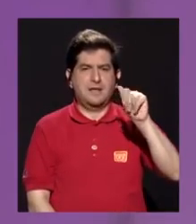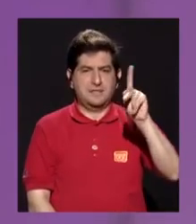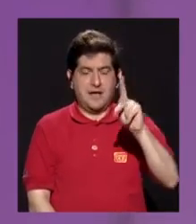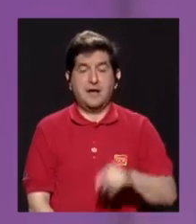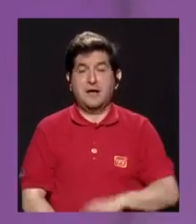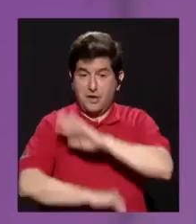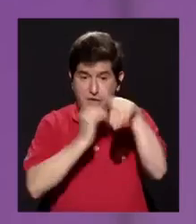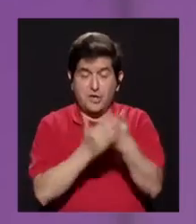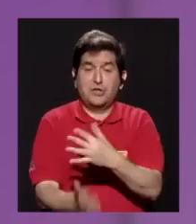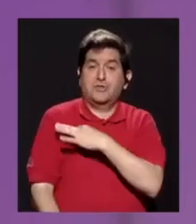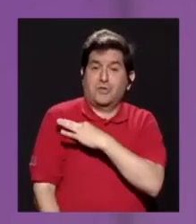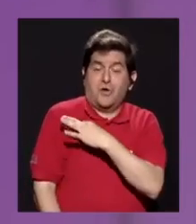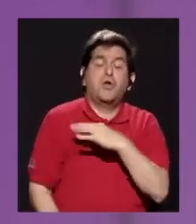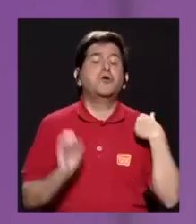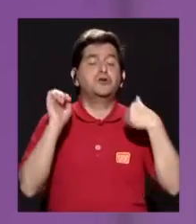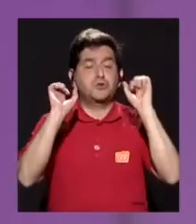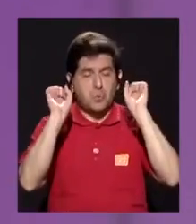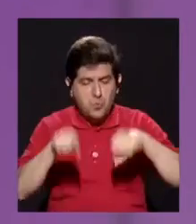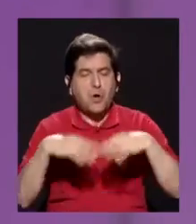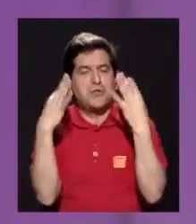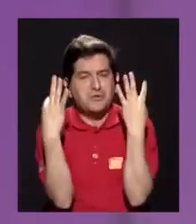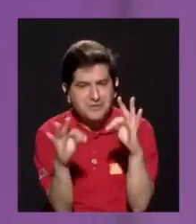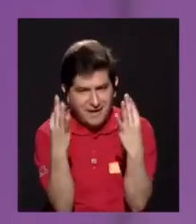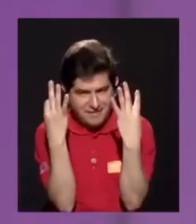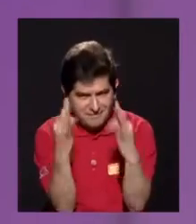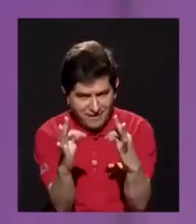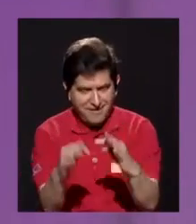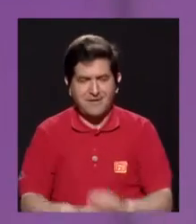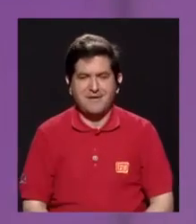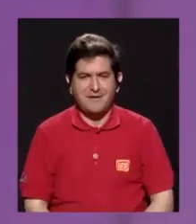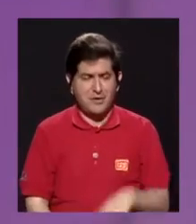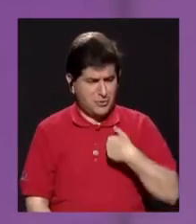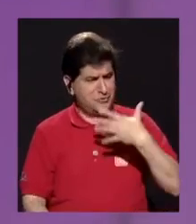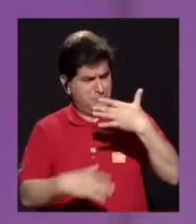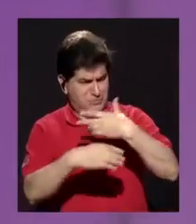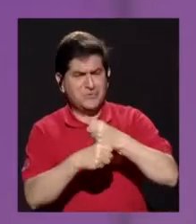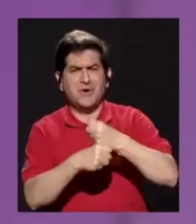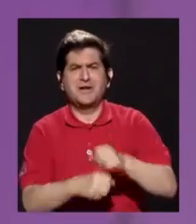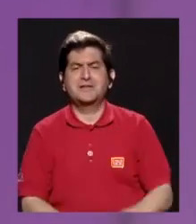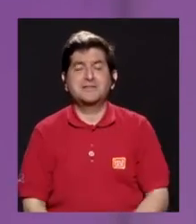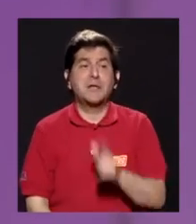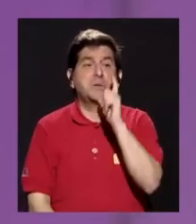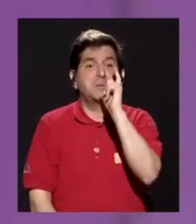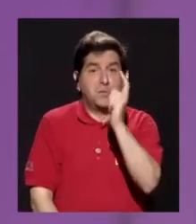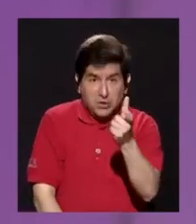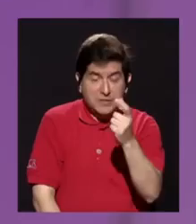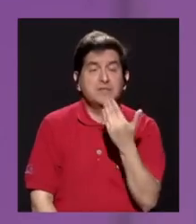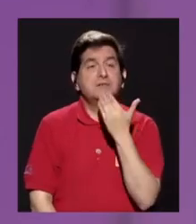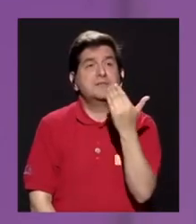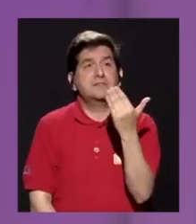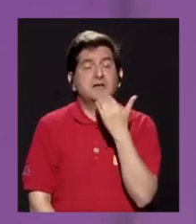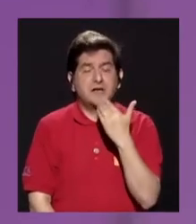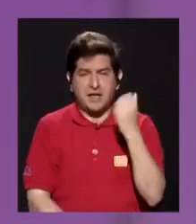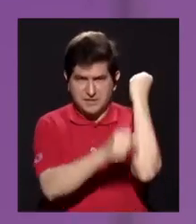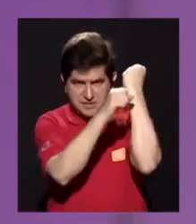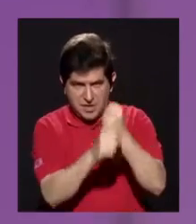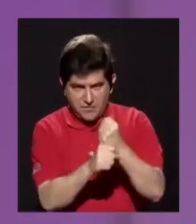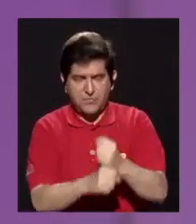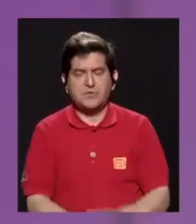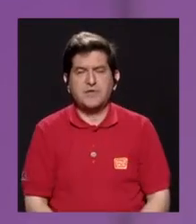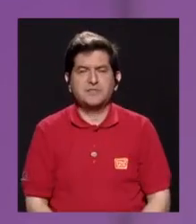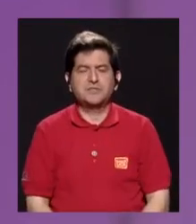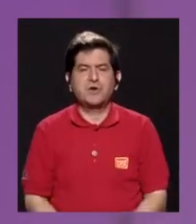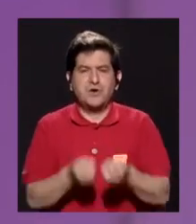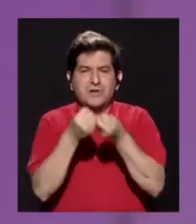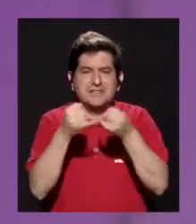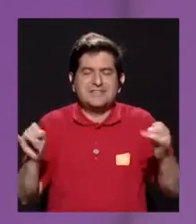inviten lo puedo hacer, al menos intentar. Esto lo he hecho por dicha, gracias a una fundación que se llama Sin